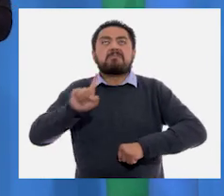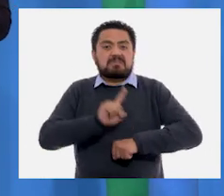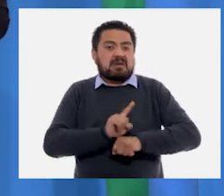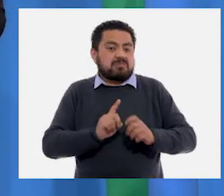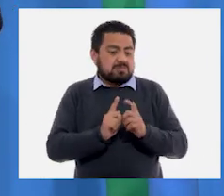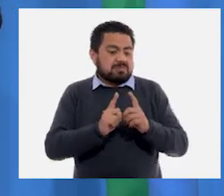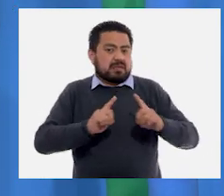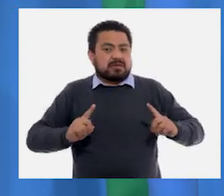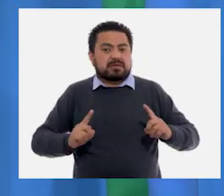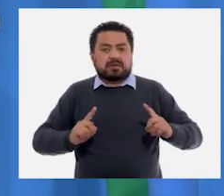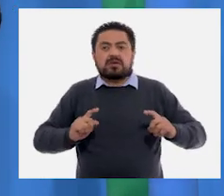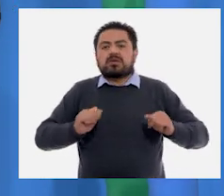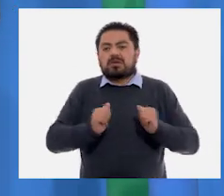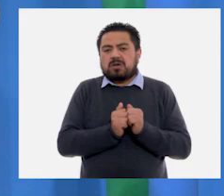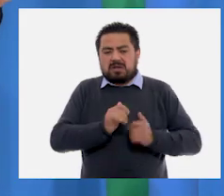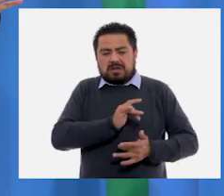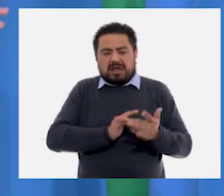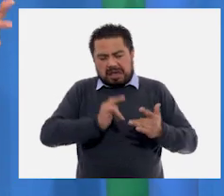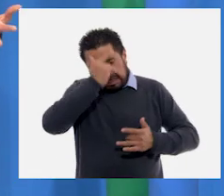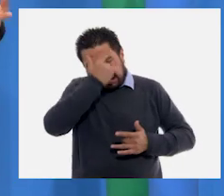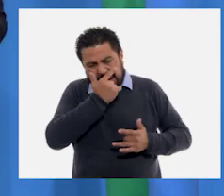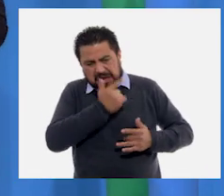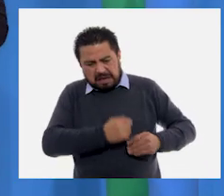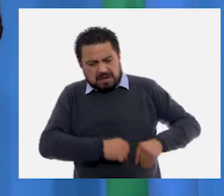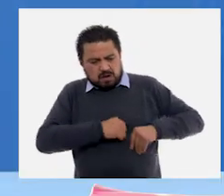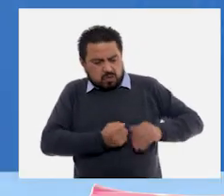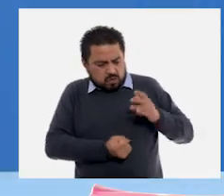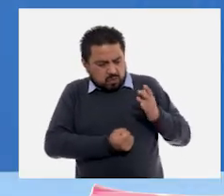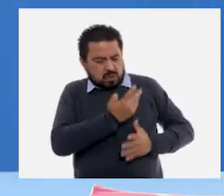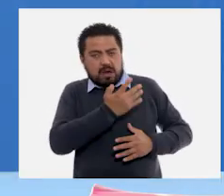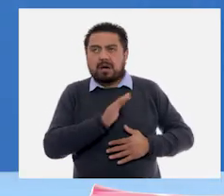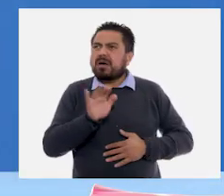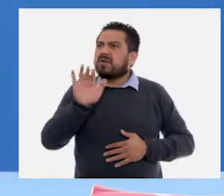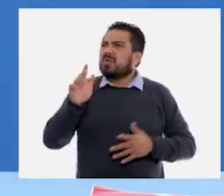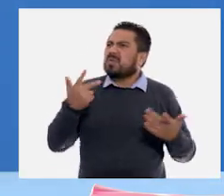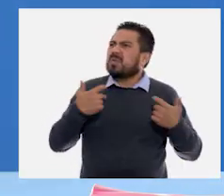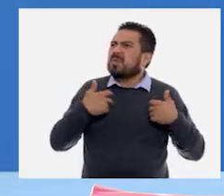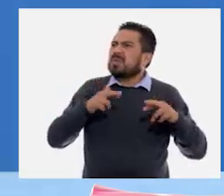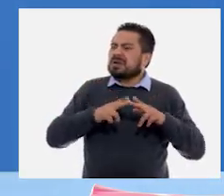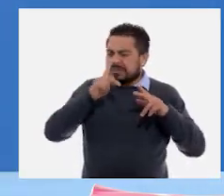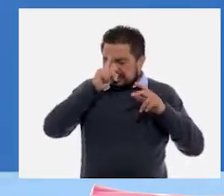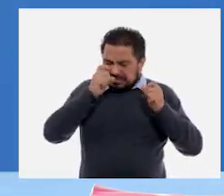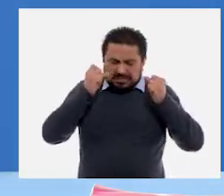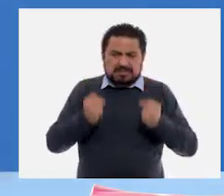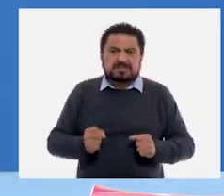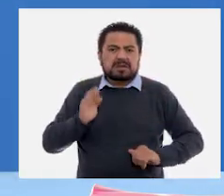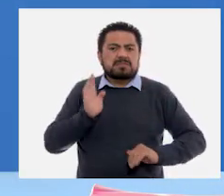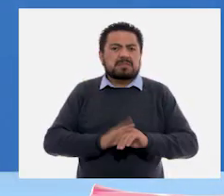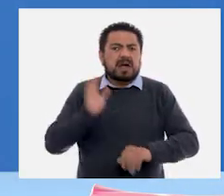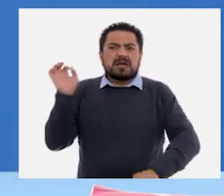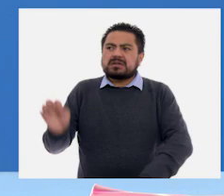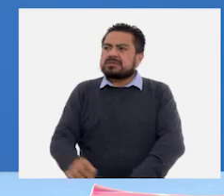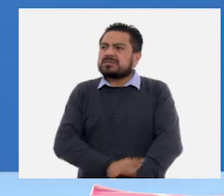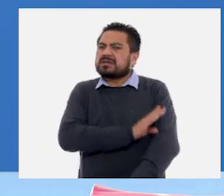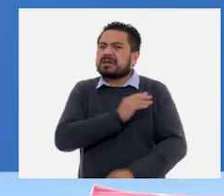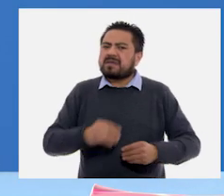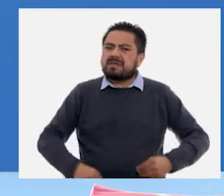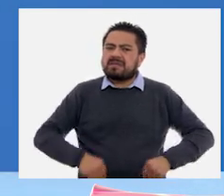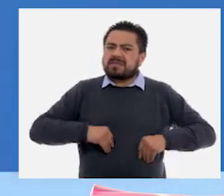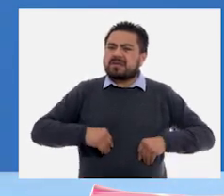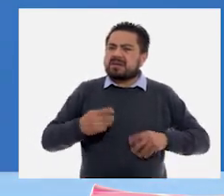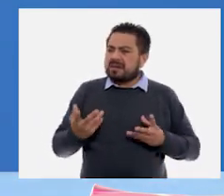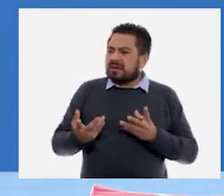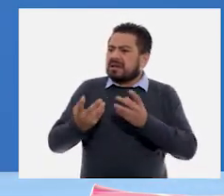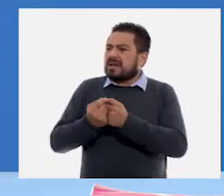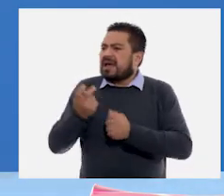desarrollar una vida nocturna que era completamente nueva. Uf, maestra, seguramente fue muy emocionante vivir en esa época